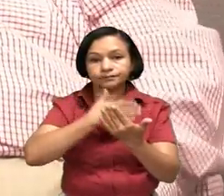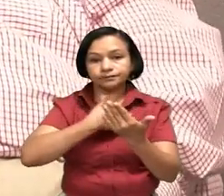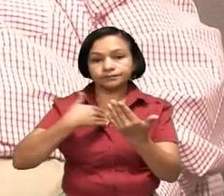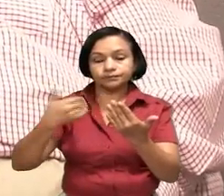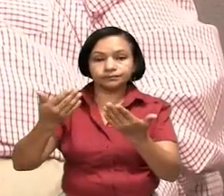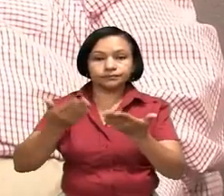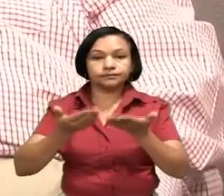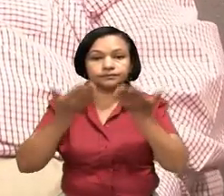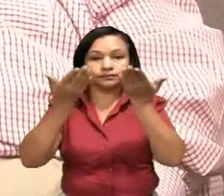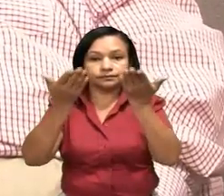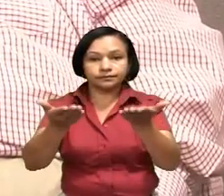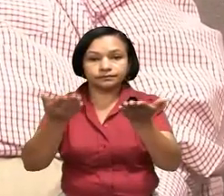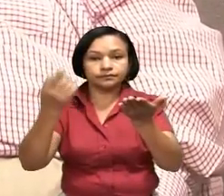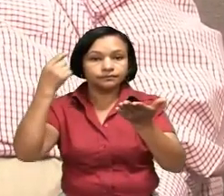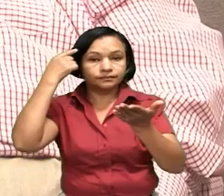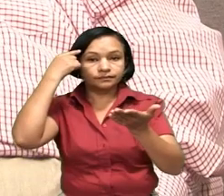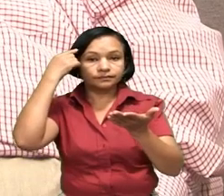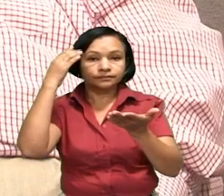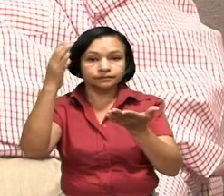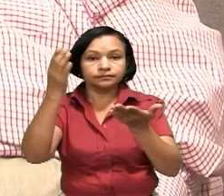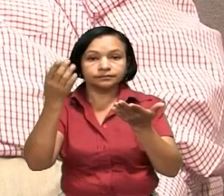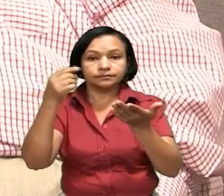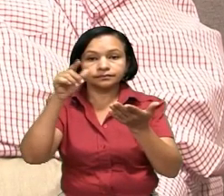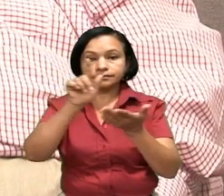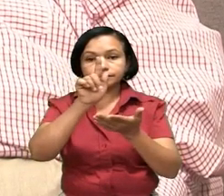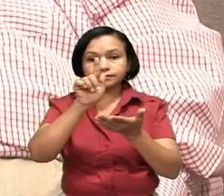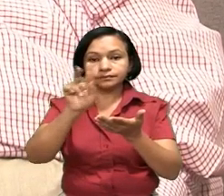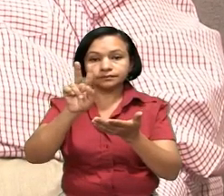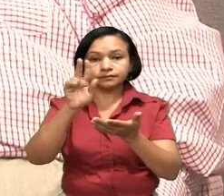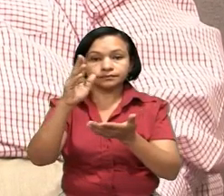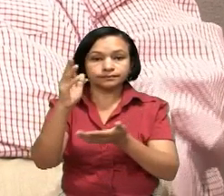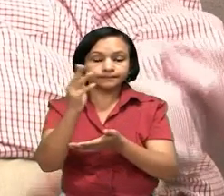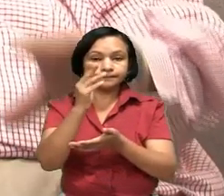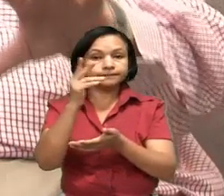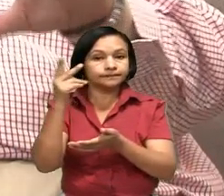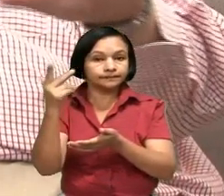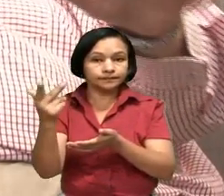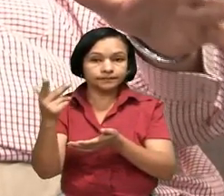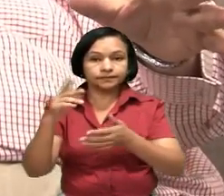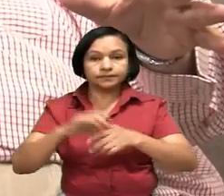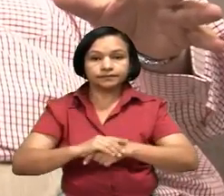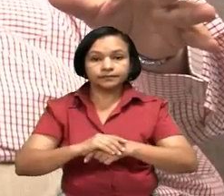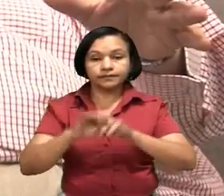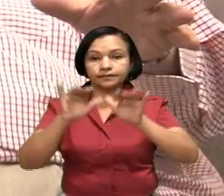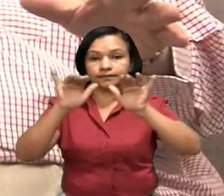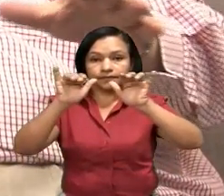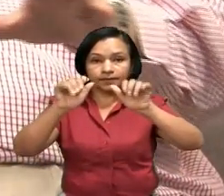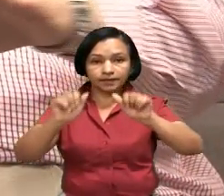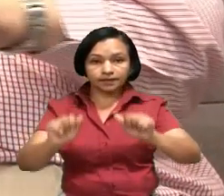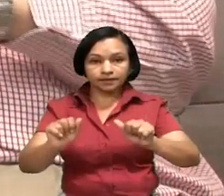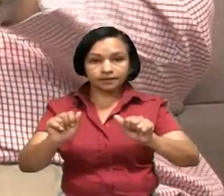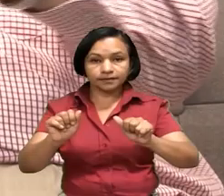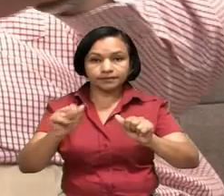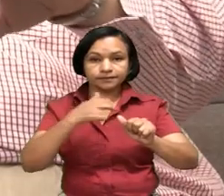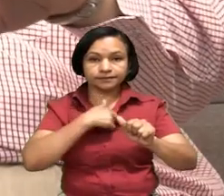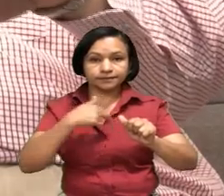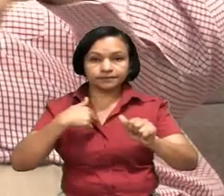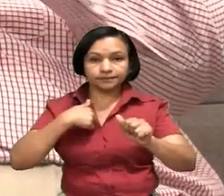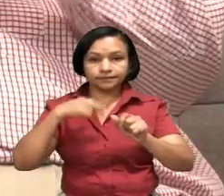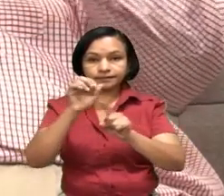y creo que indudablemente el canal parlamentario que ha salido de el